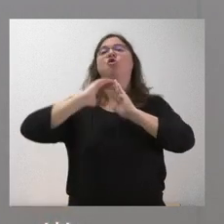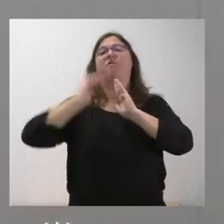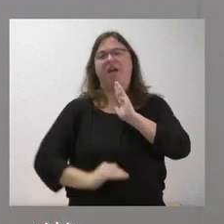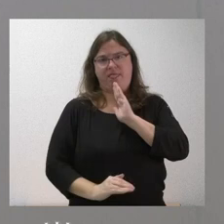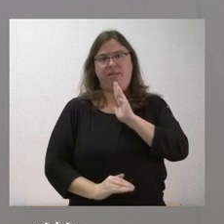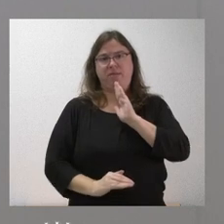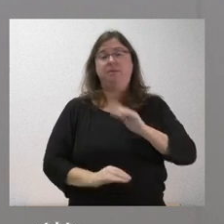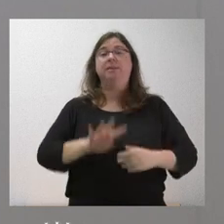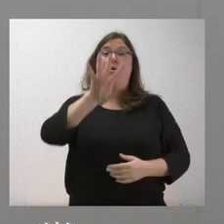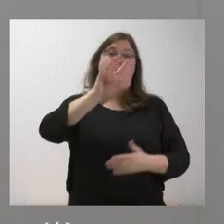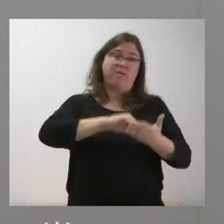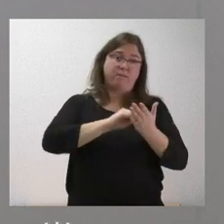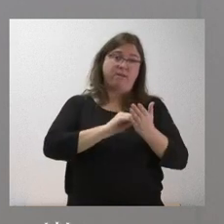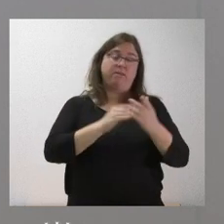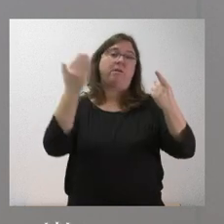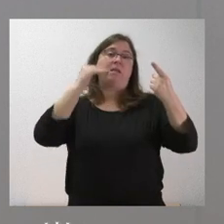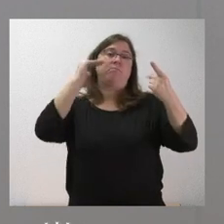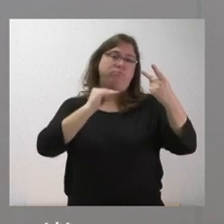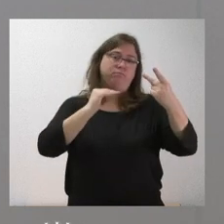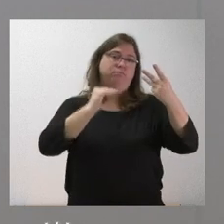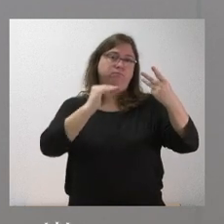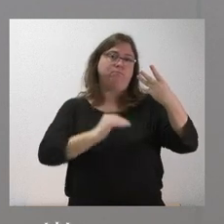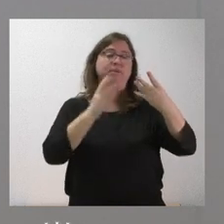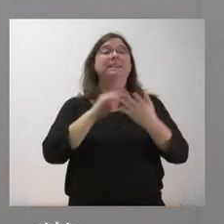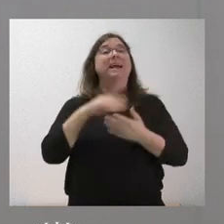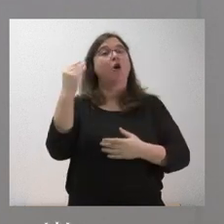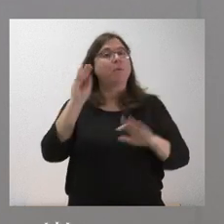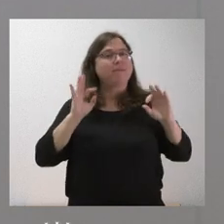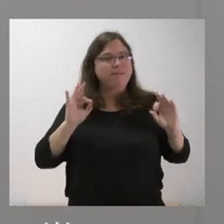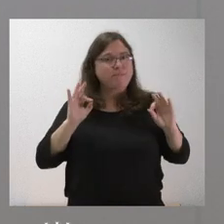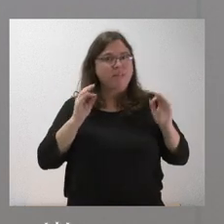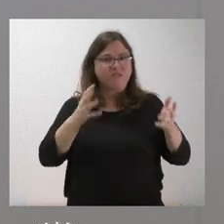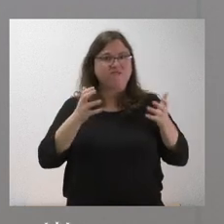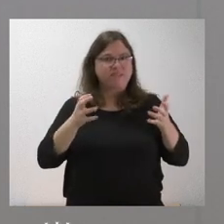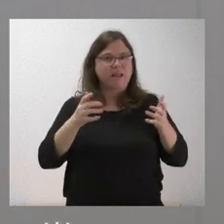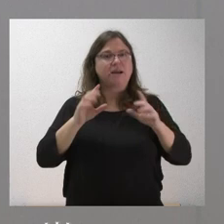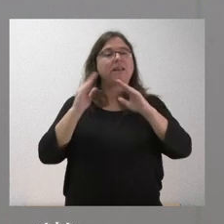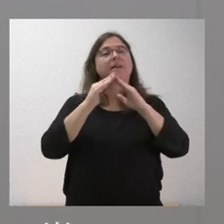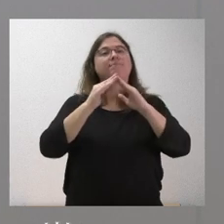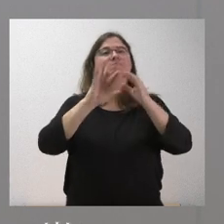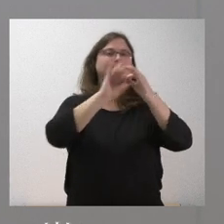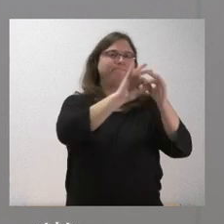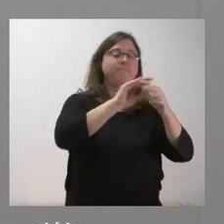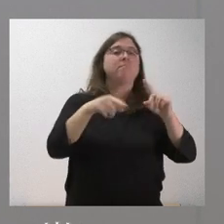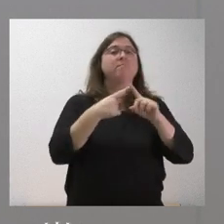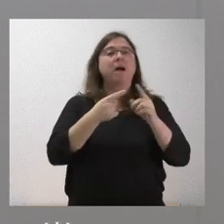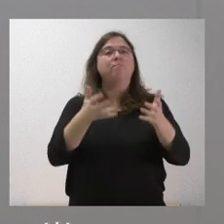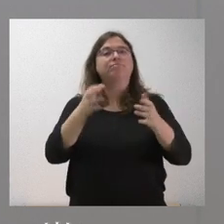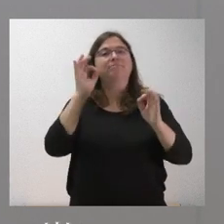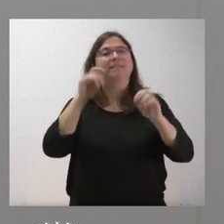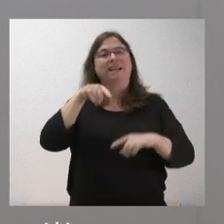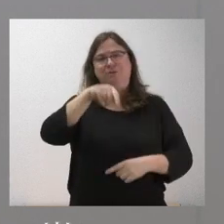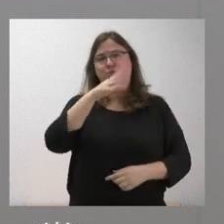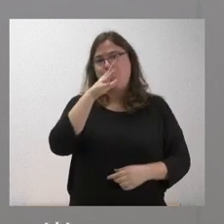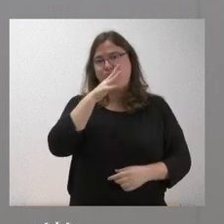esta es la cuarta bajada de impuestos en ocasiones anteriores los jóvenes se han beneficiado muy especialmente de todo lo que hao la vivienda y también se van a beneficiar muy especialmente de esto por